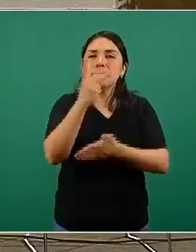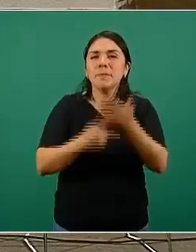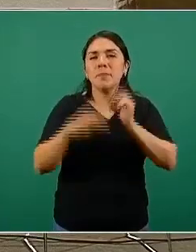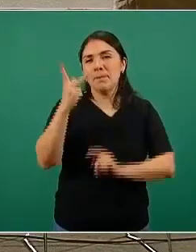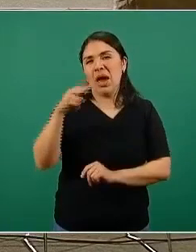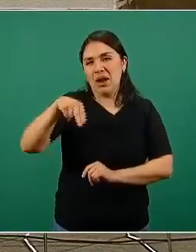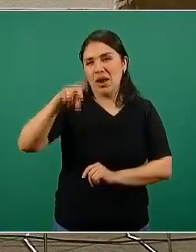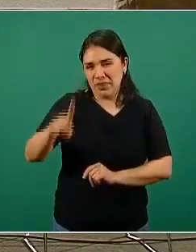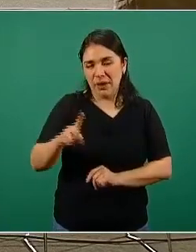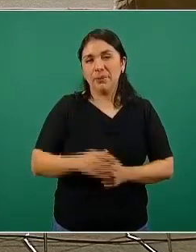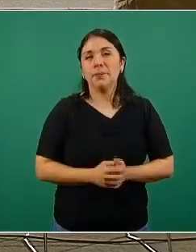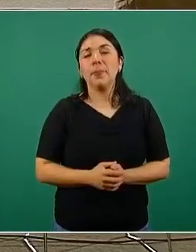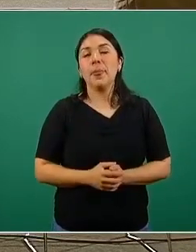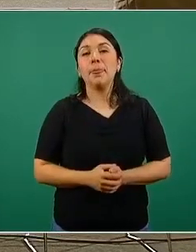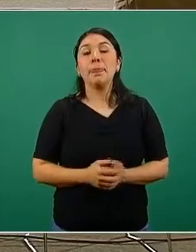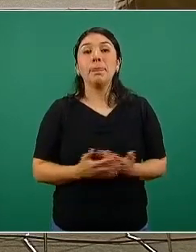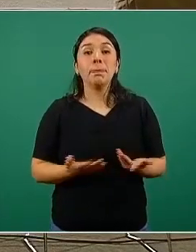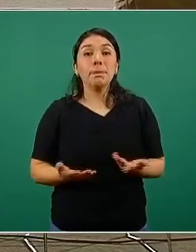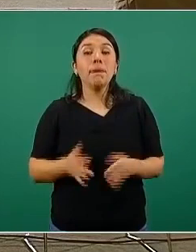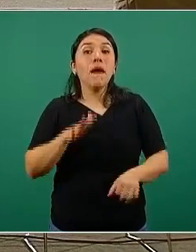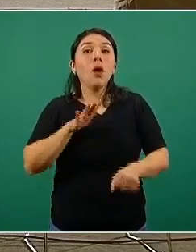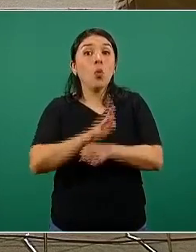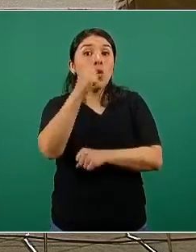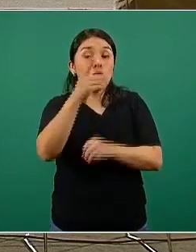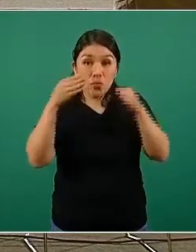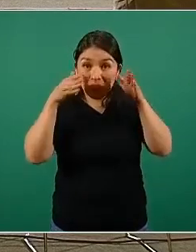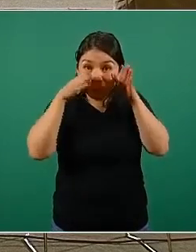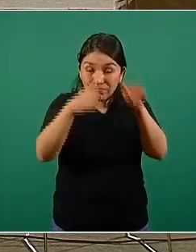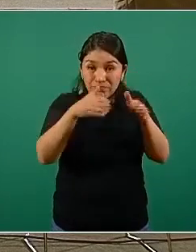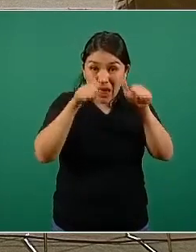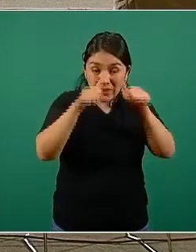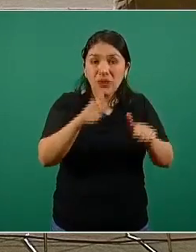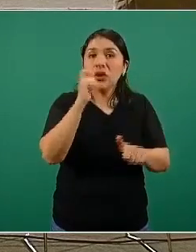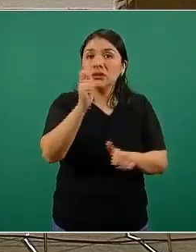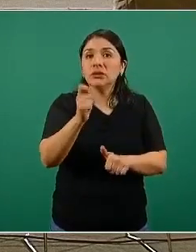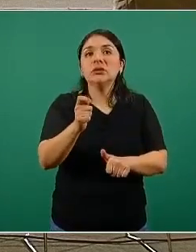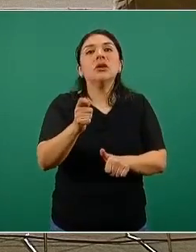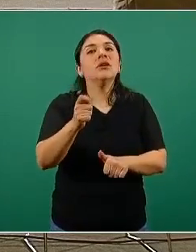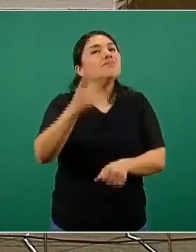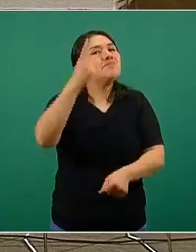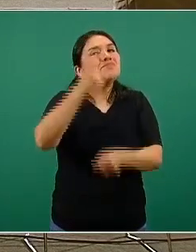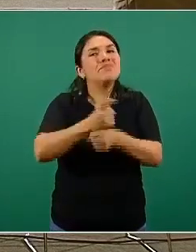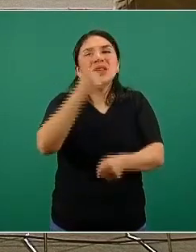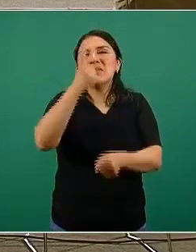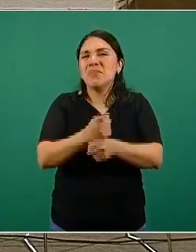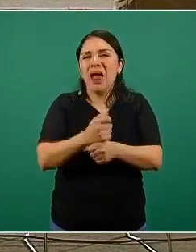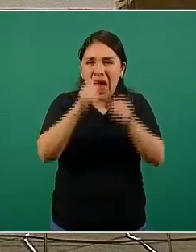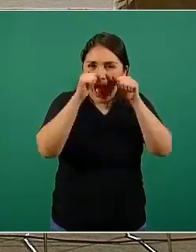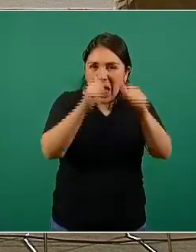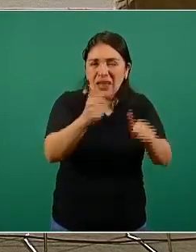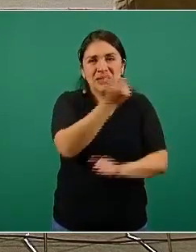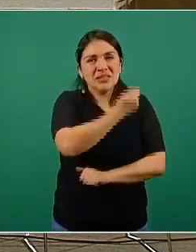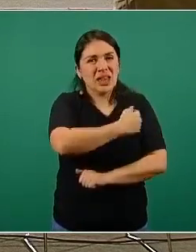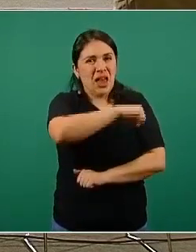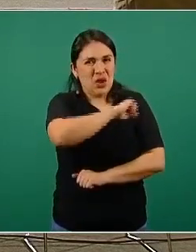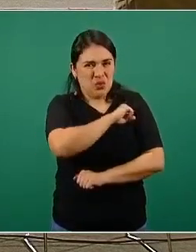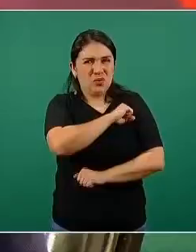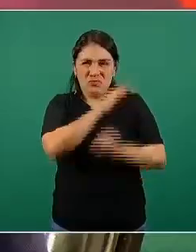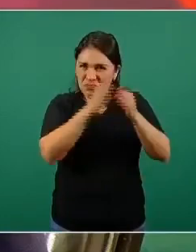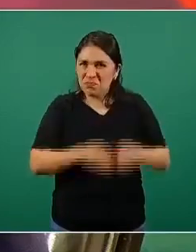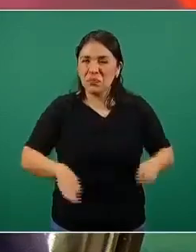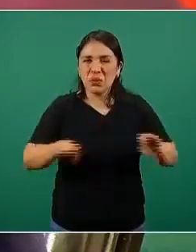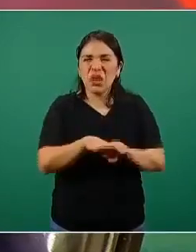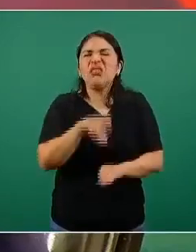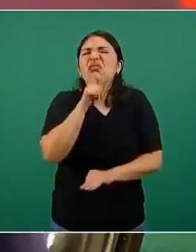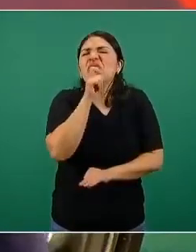Desarrollo, el enfoque es este componente de atención primaria de la salud. Y atención primaria de la salud lo que quiere decir